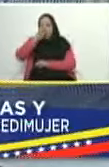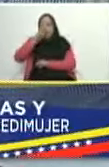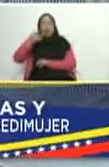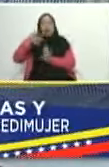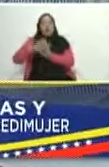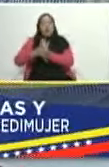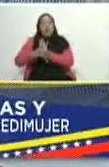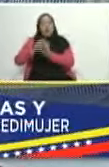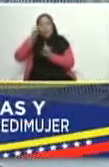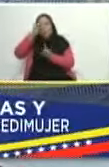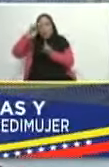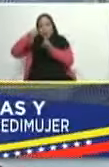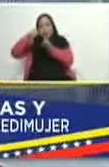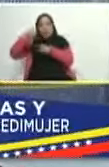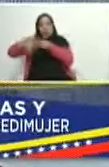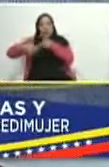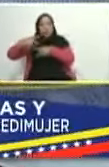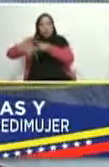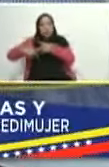Precisamente,